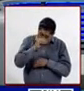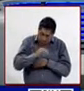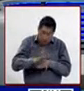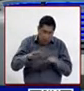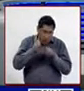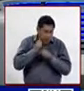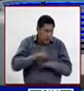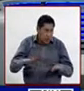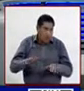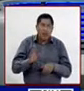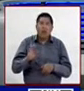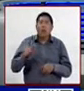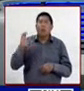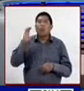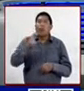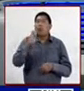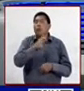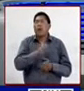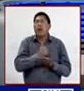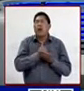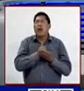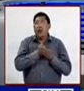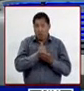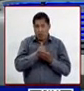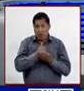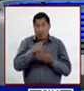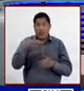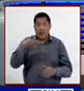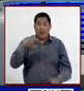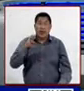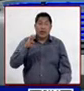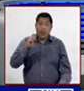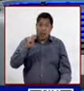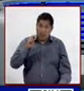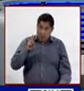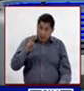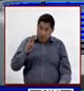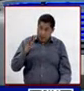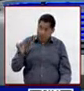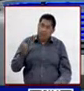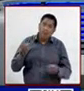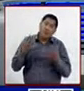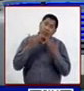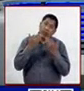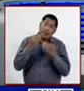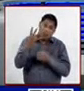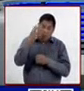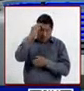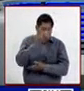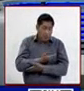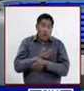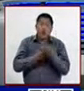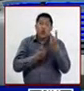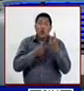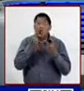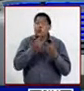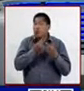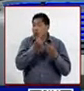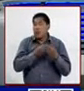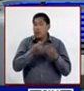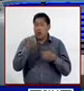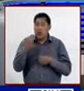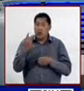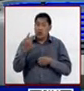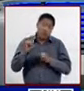hace de que ellos busquen esta ayuda. Y lo hace Héctor Tapia, le repetimos una vez más, son 4 hijos, 2 gemelos. Exactamente.